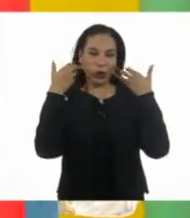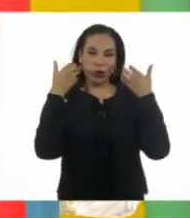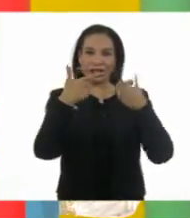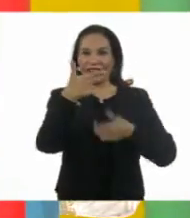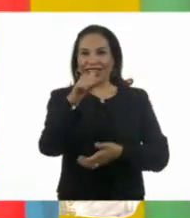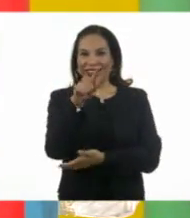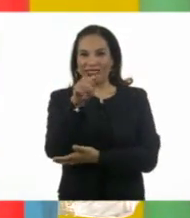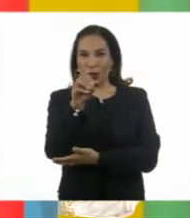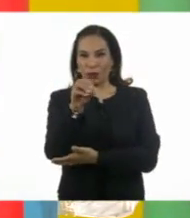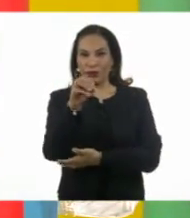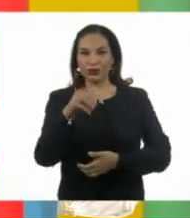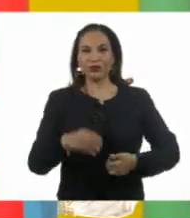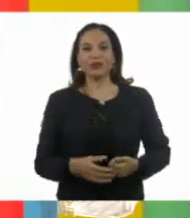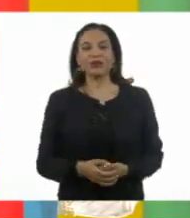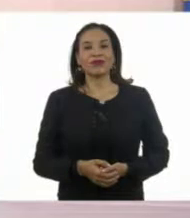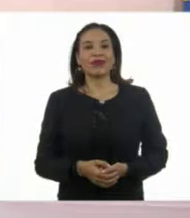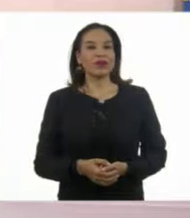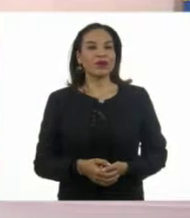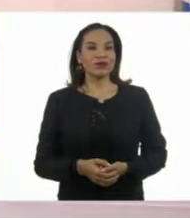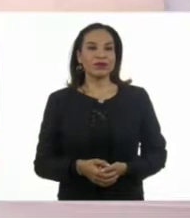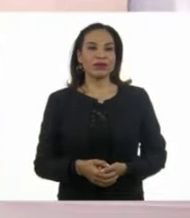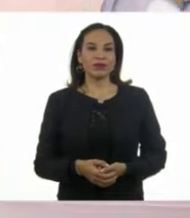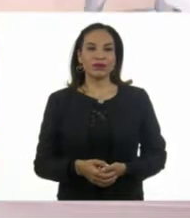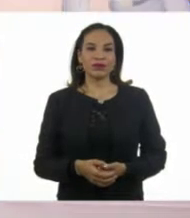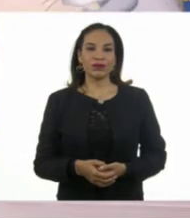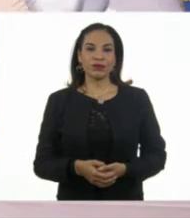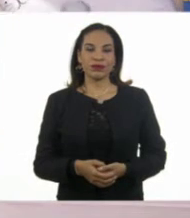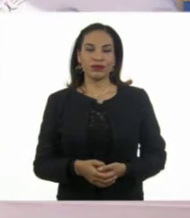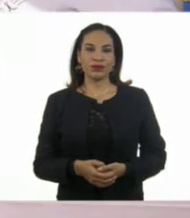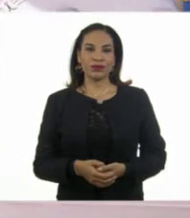Oh, muy bien.